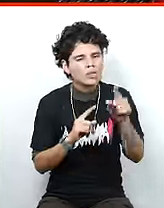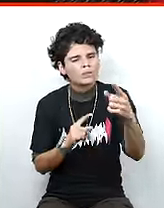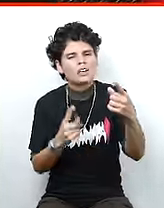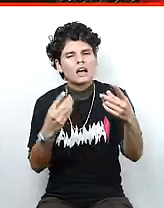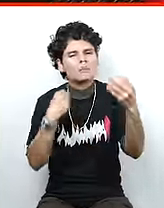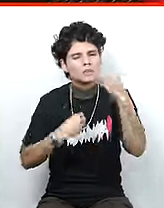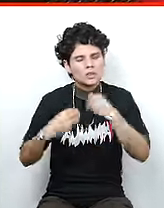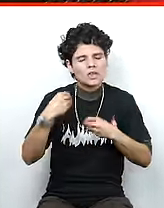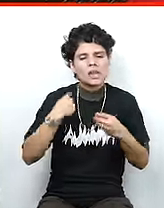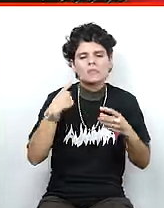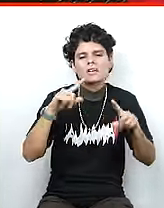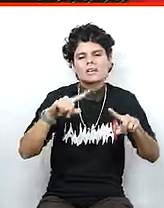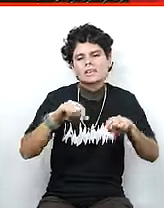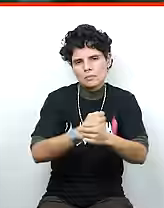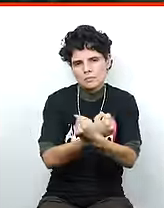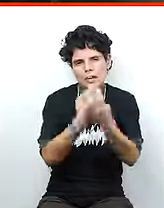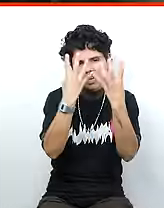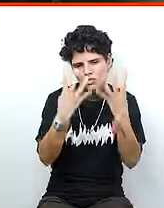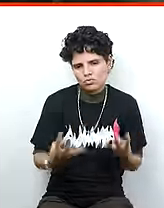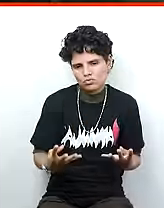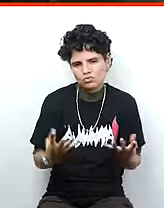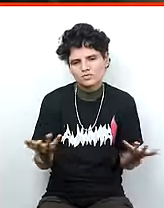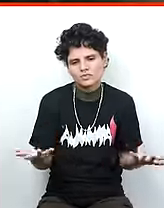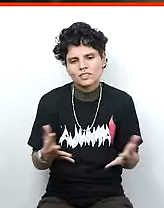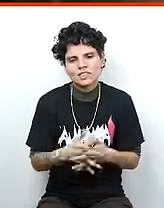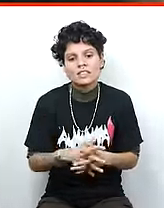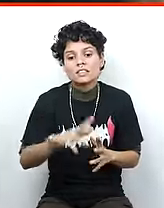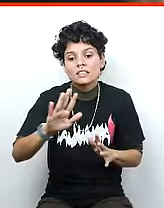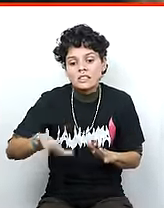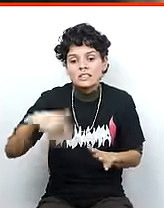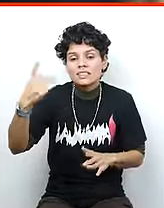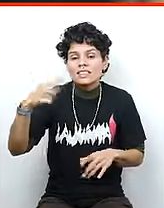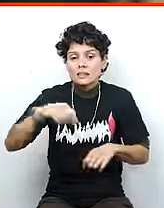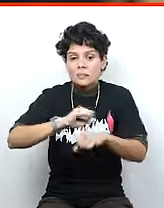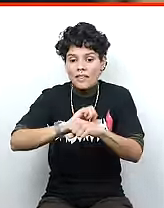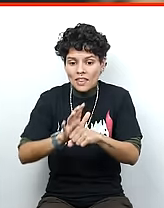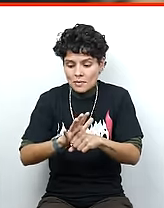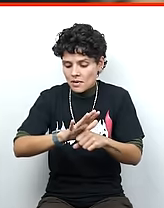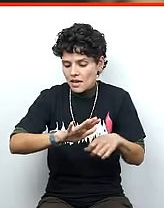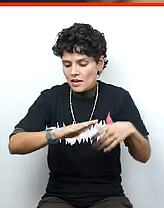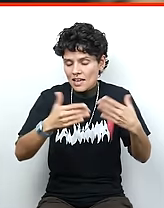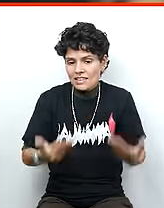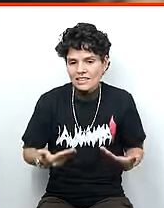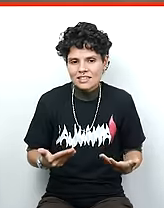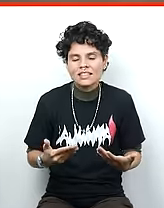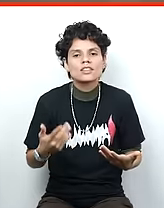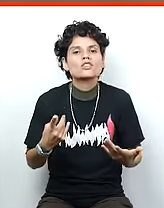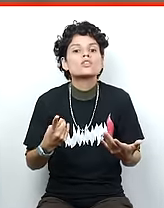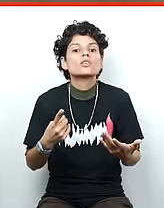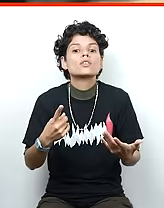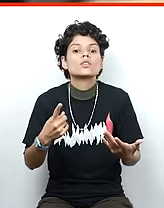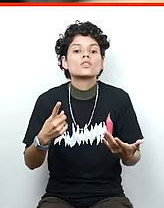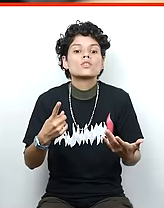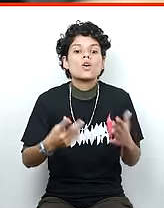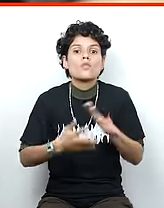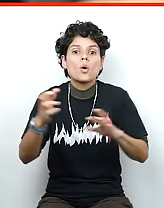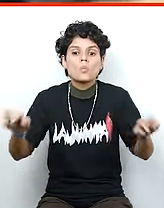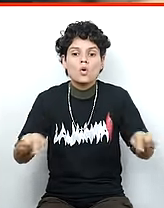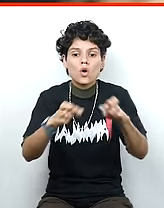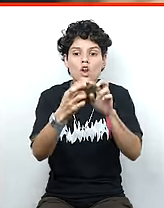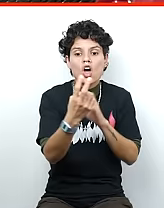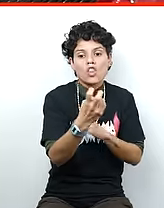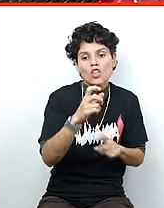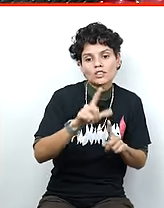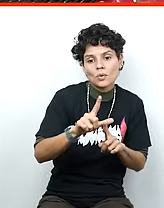si Juliano está preso, está cumpliendo esta cuestión todo. Y un día, aquí en plena pandemia, nos vamos a Pucón. El 12 de julio. 12,